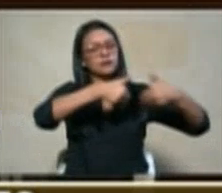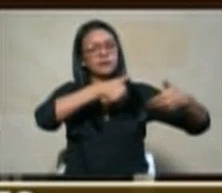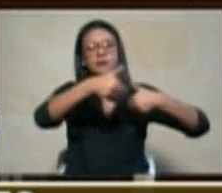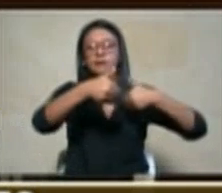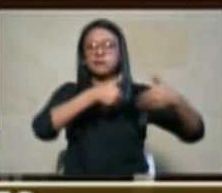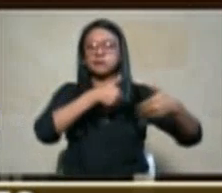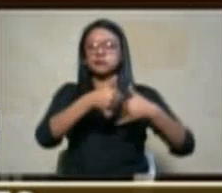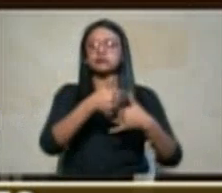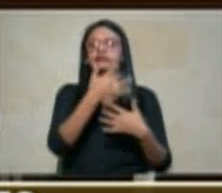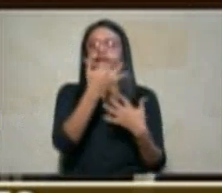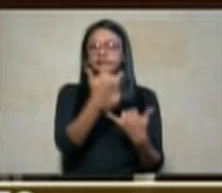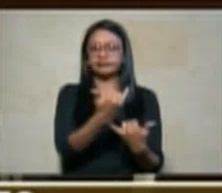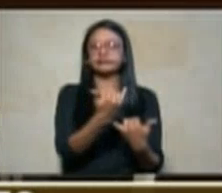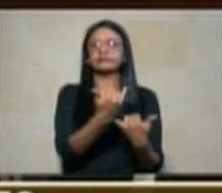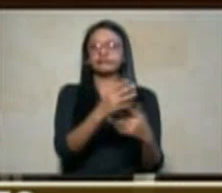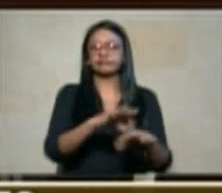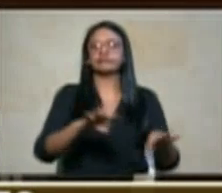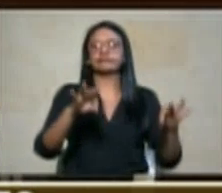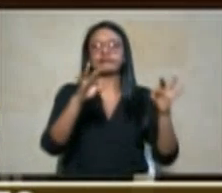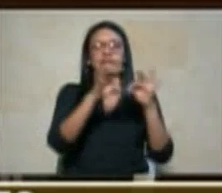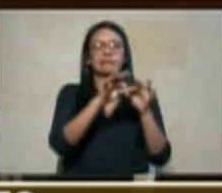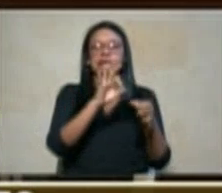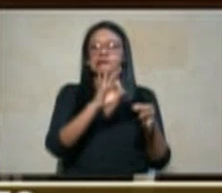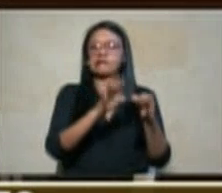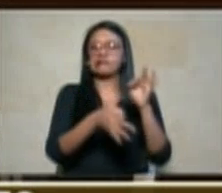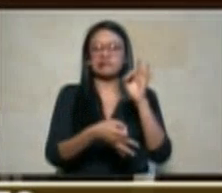injustificadas. Y de esas